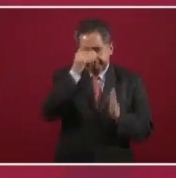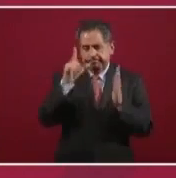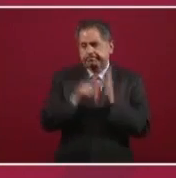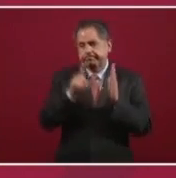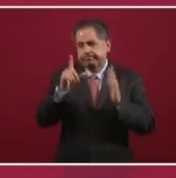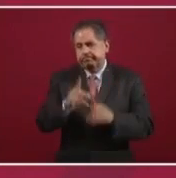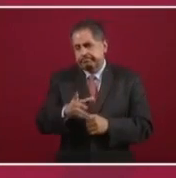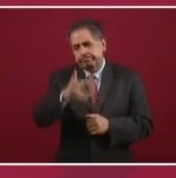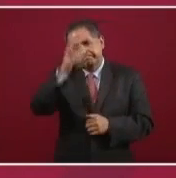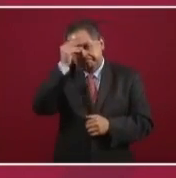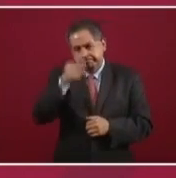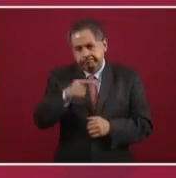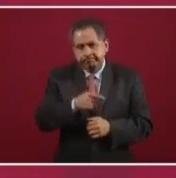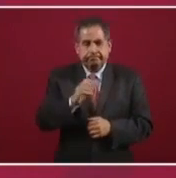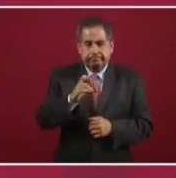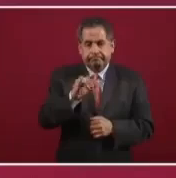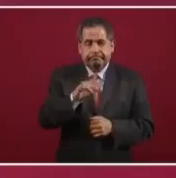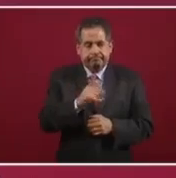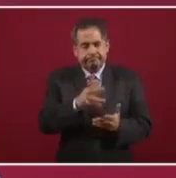sobre todo en las crisis,